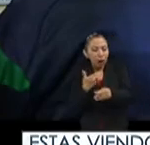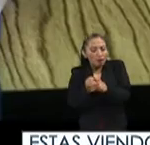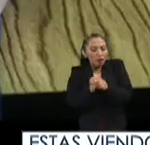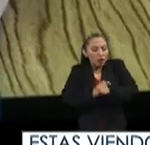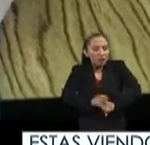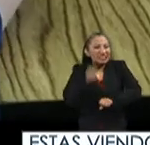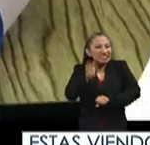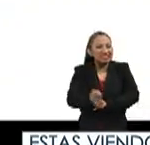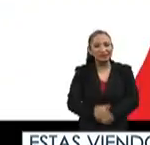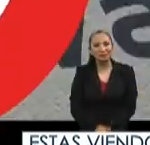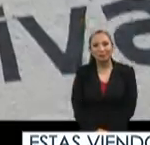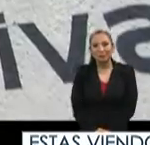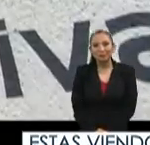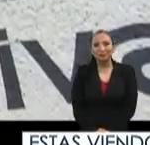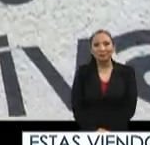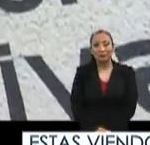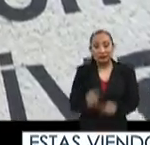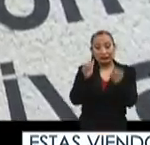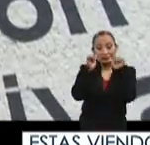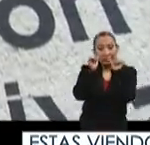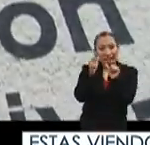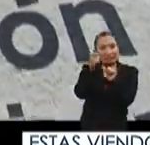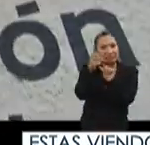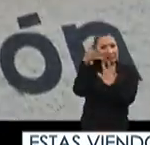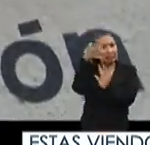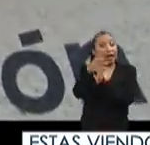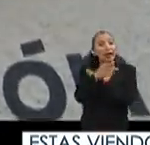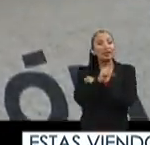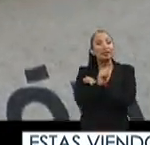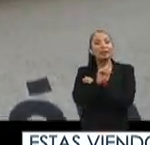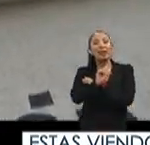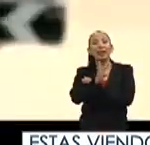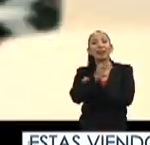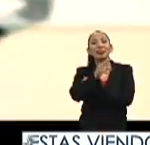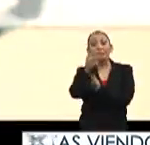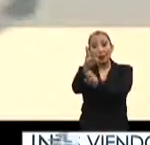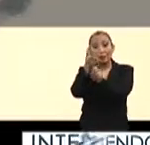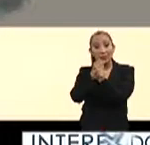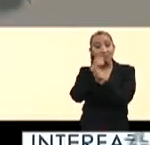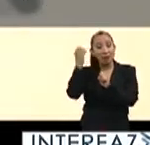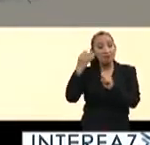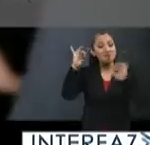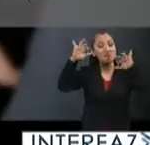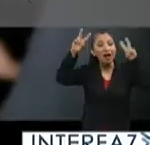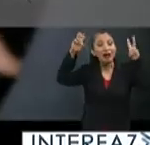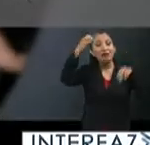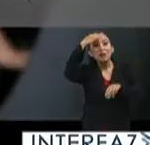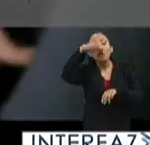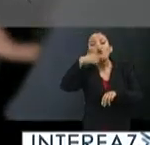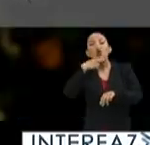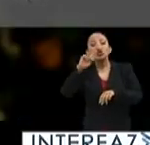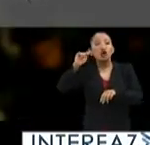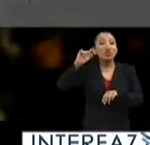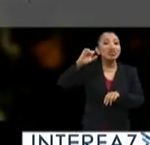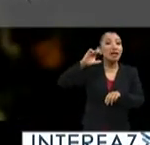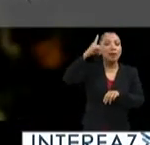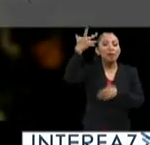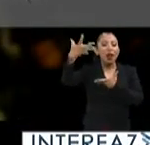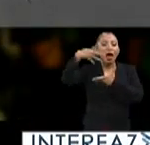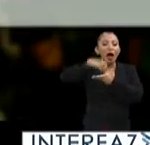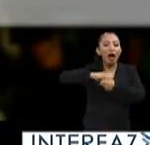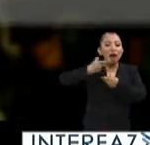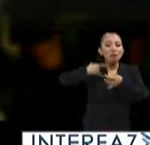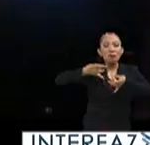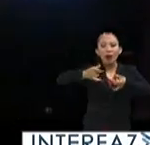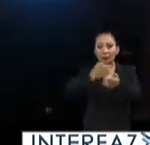de la información. Atenta a los retos. Televisión Educativa invita al Foro Experiencias en el uso de las TIC para la inclusión